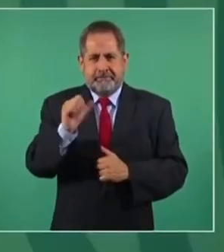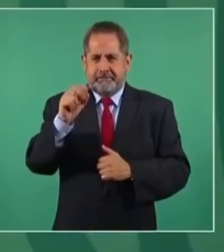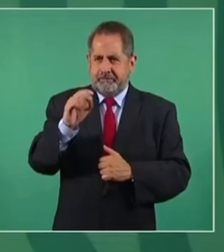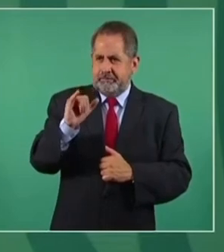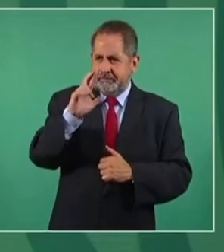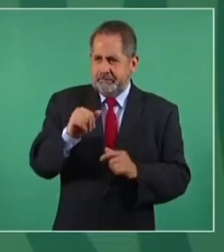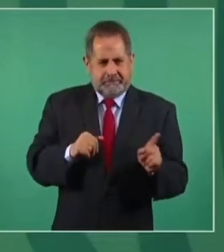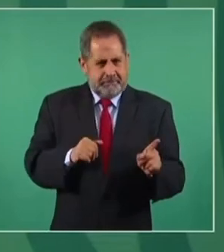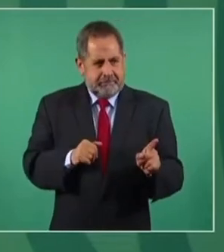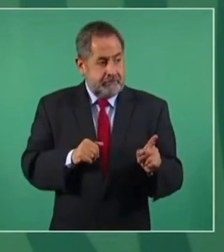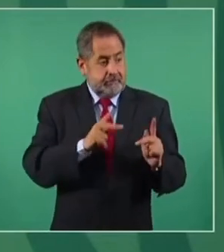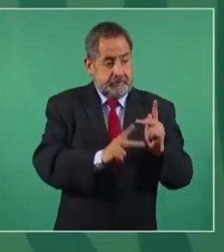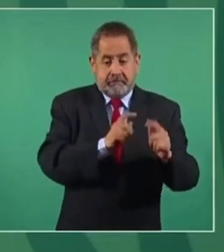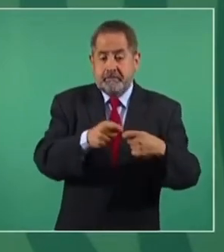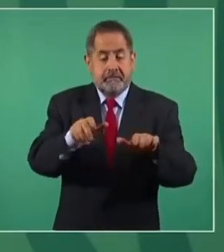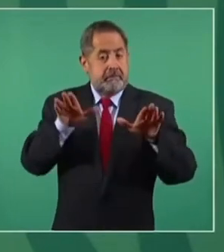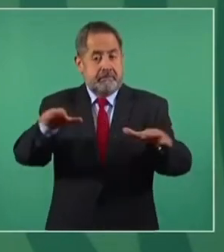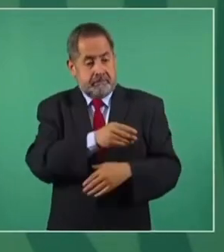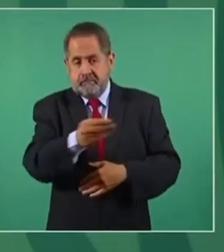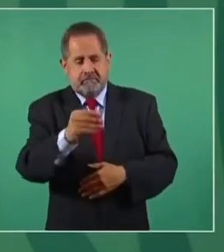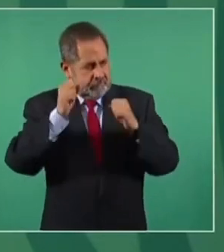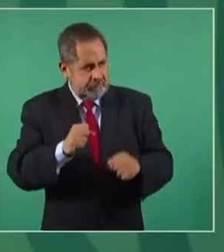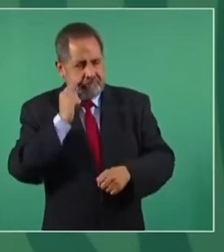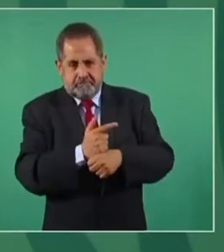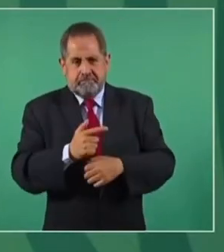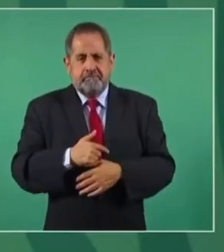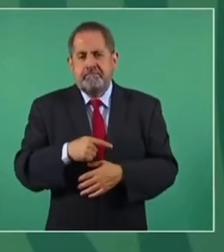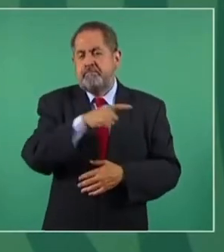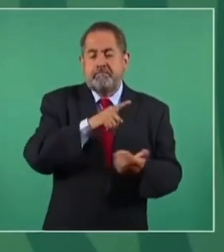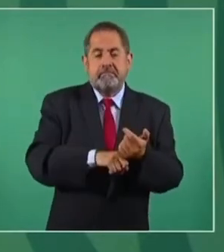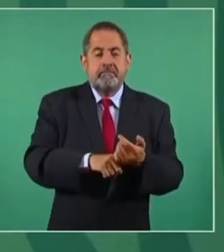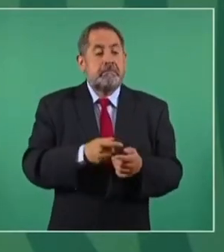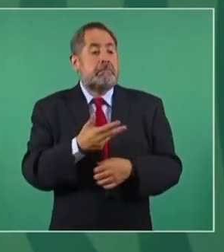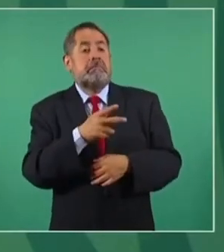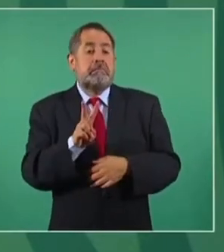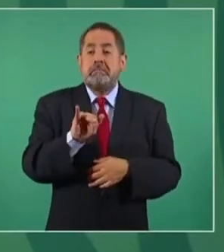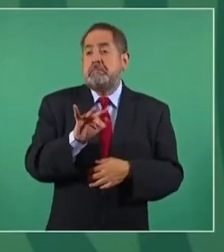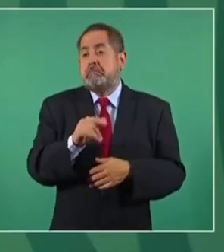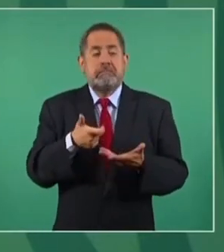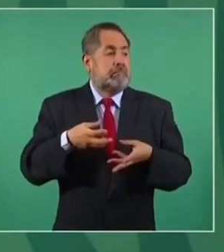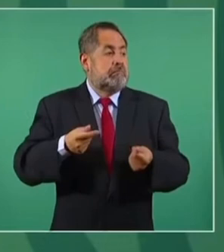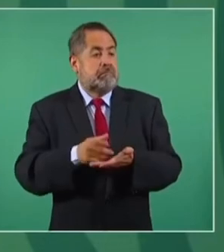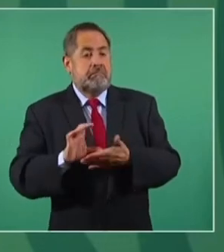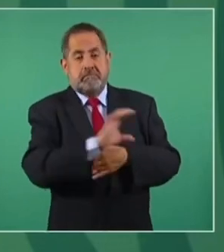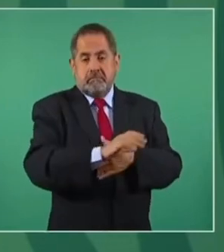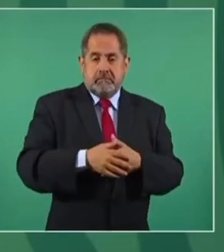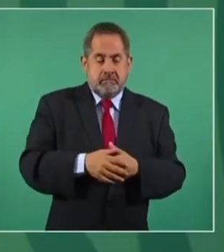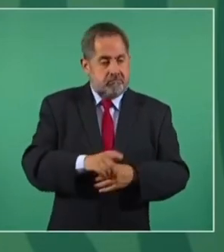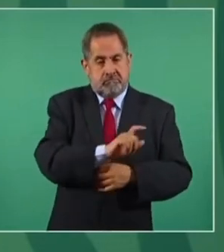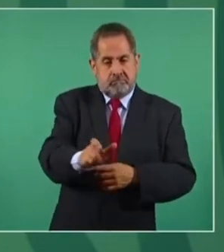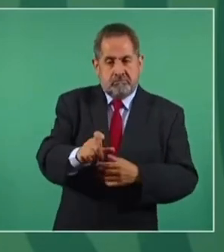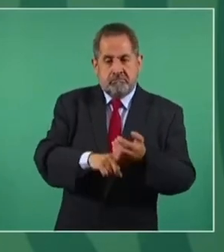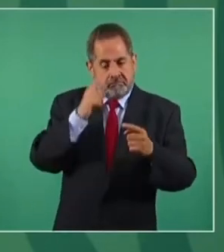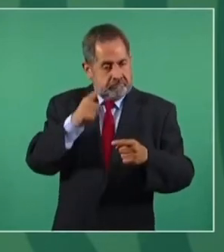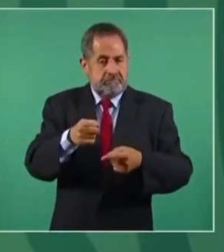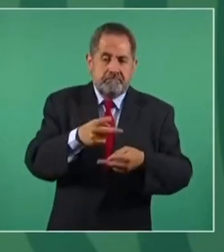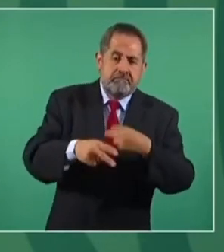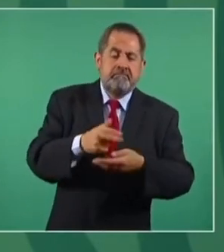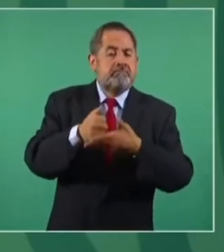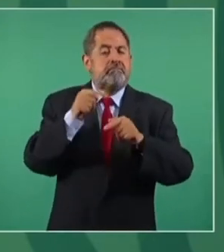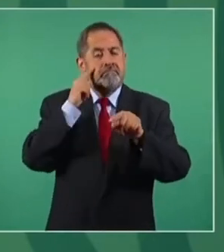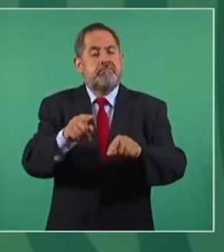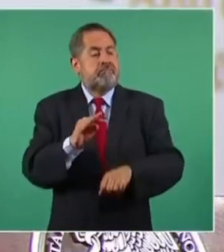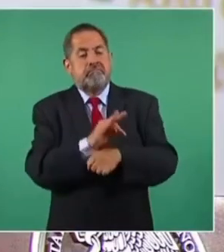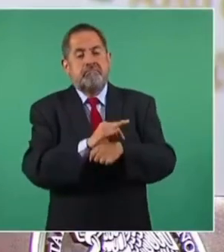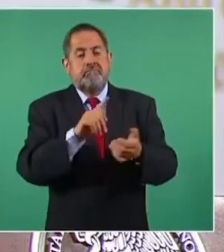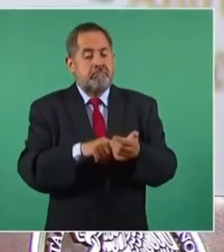Ancira le prestaba el avión y se consideraba como viáticos en la empresa el pago por los servicios que se hacían